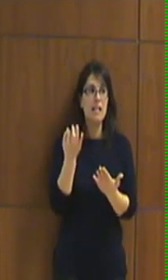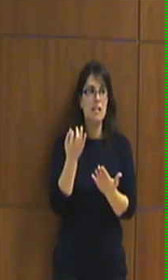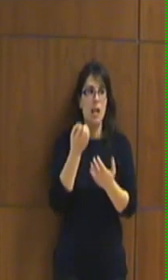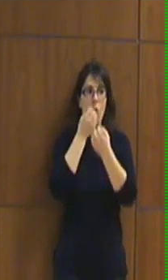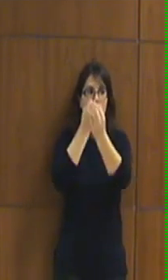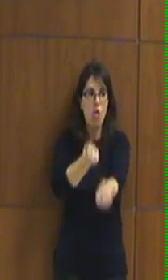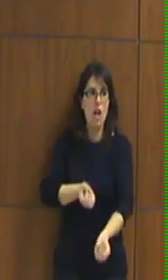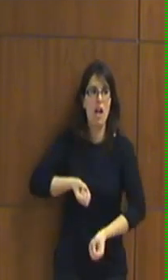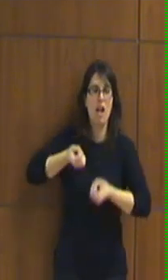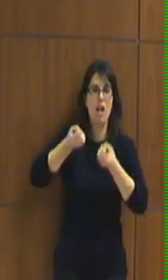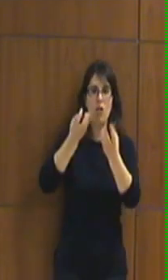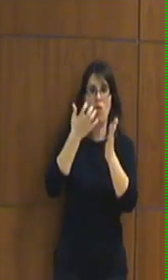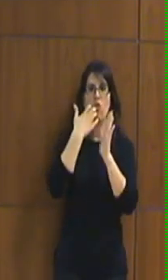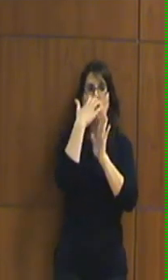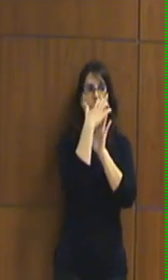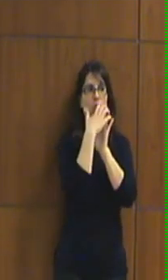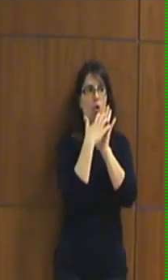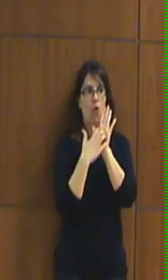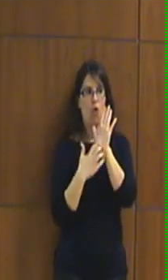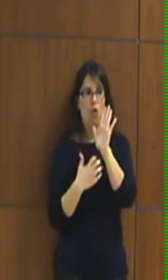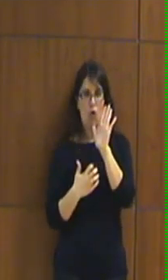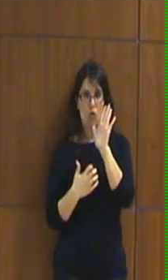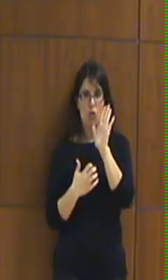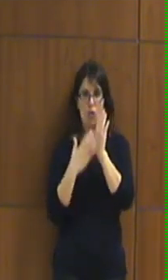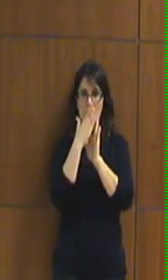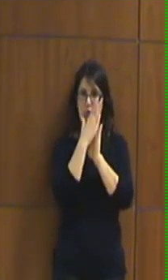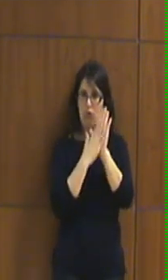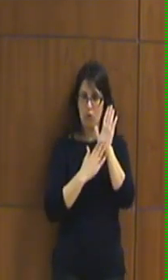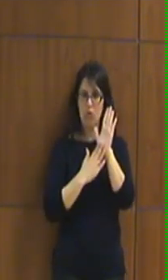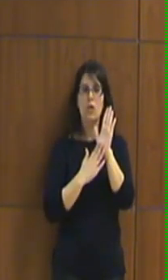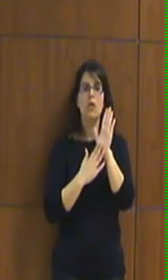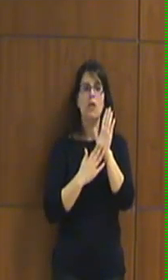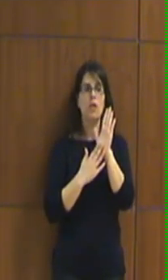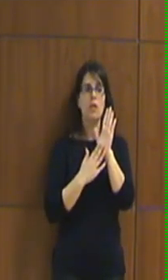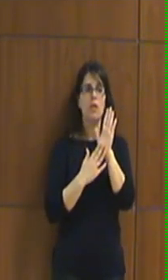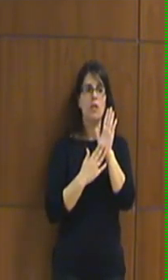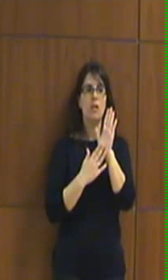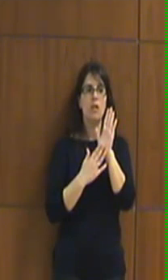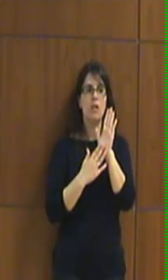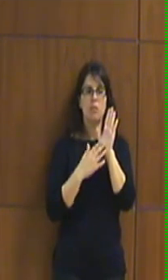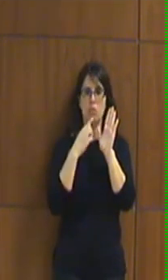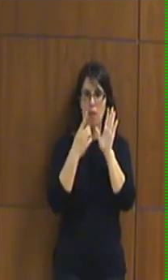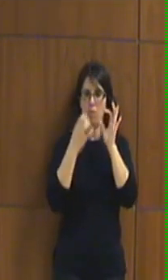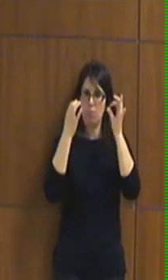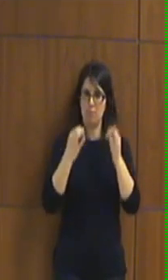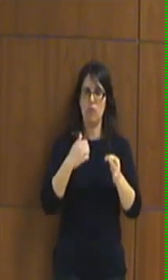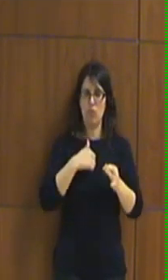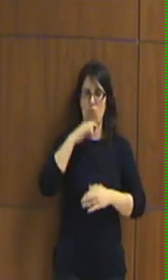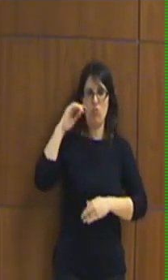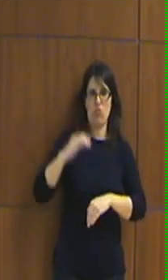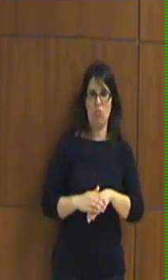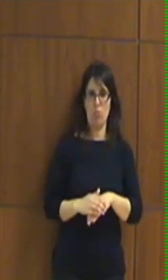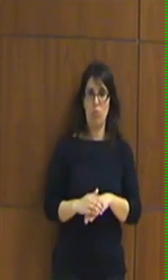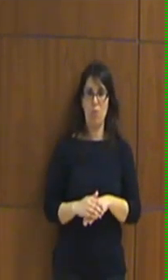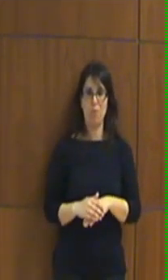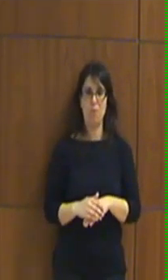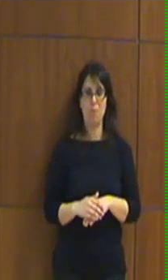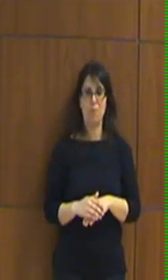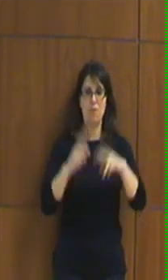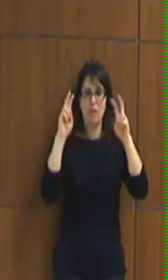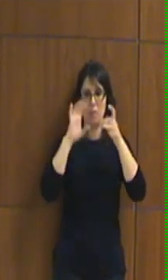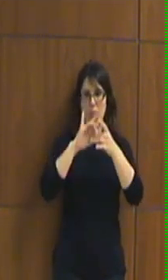declaraciones, más o menos juradas, abiertas o demás, pues diciendo que se cumple, ¿no? Claro, si